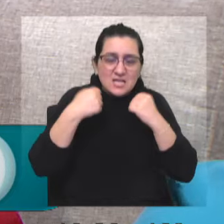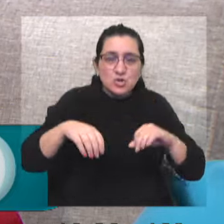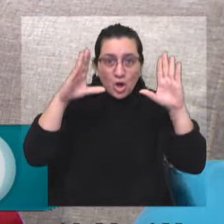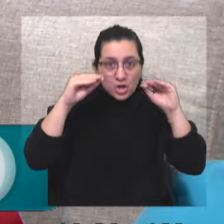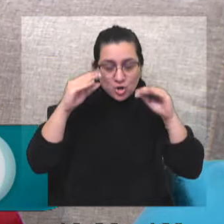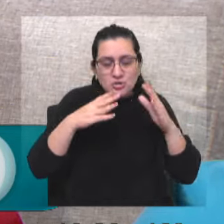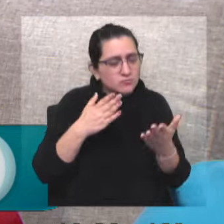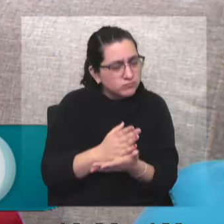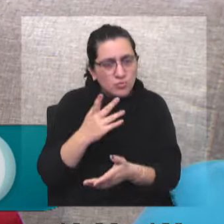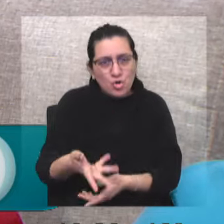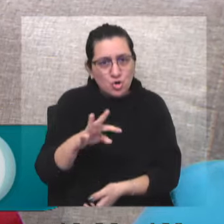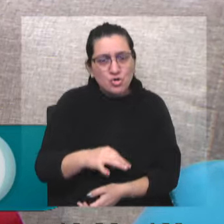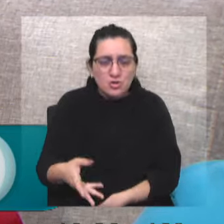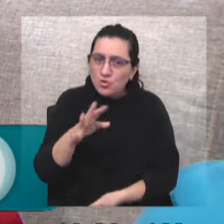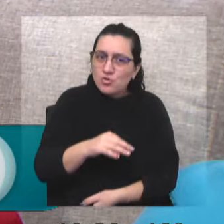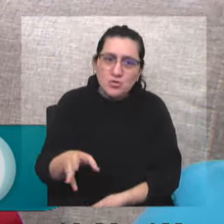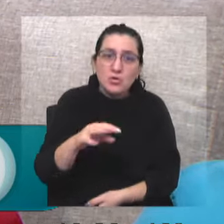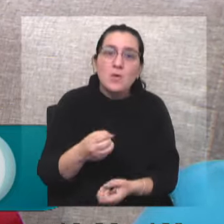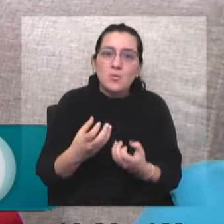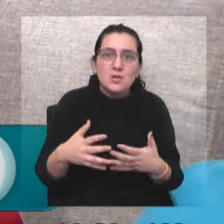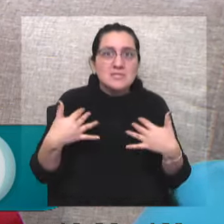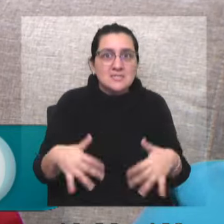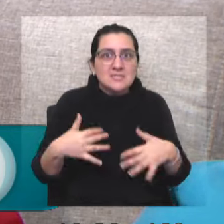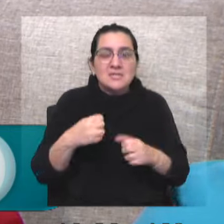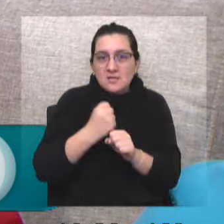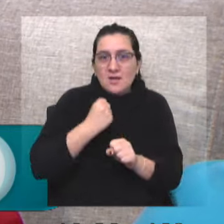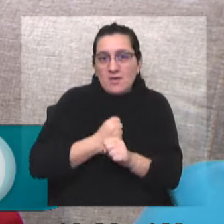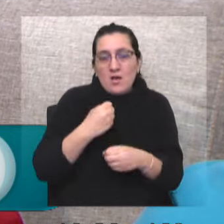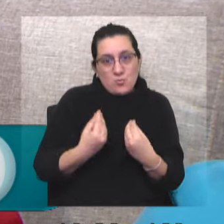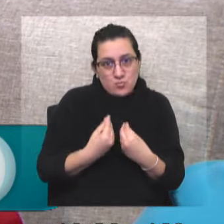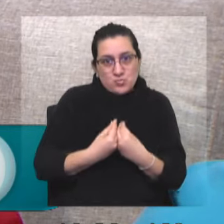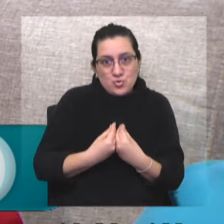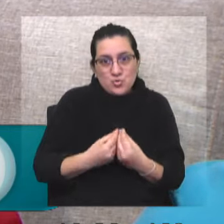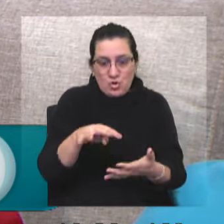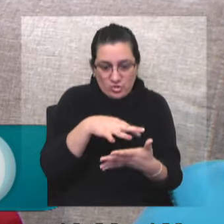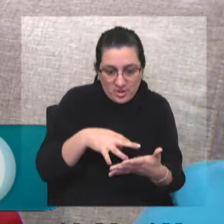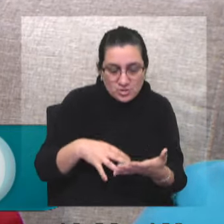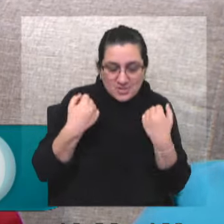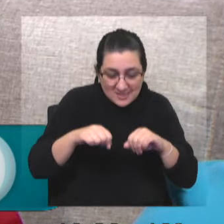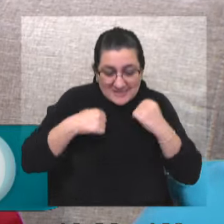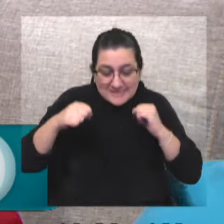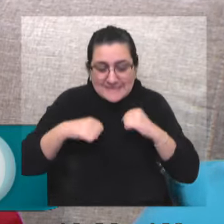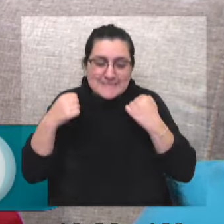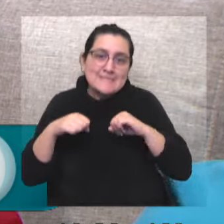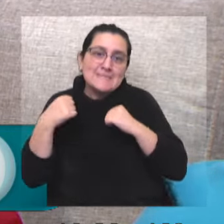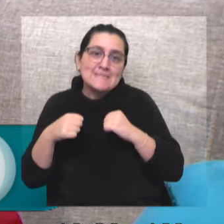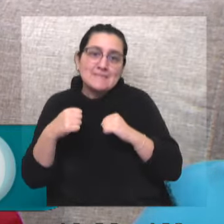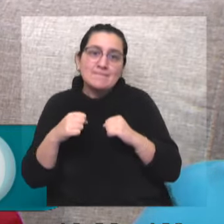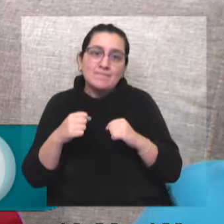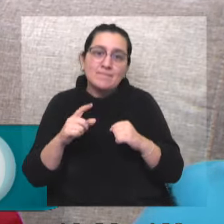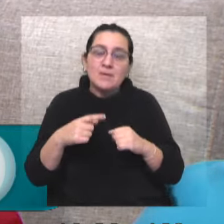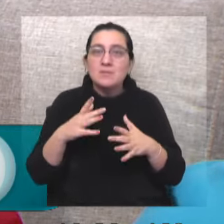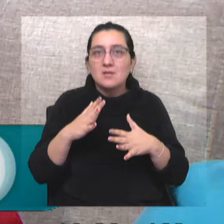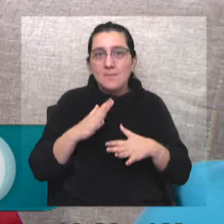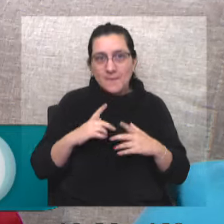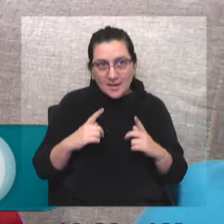sin parar. Porque, claro, es como una masa, ¿no? Se trabaja mucho la masa en los textos, se ensaya, tiki, tiki, tiki. Se deja leudar un